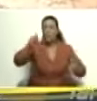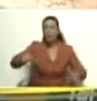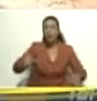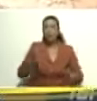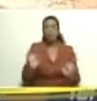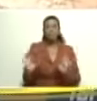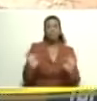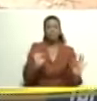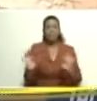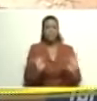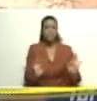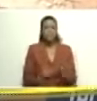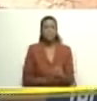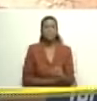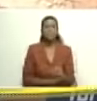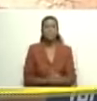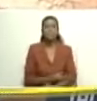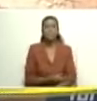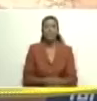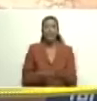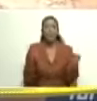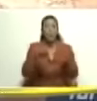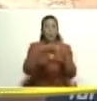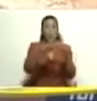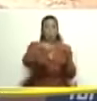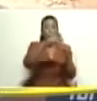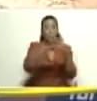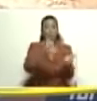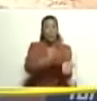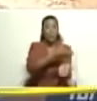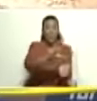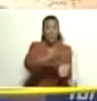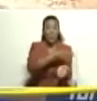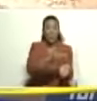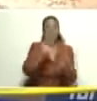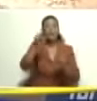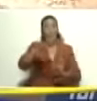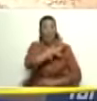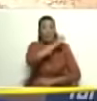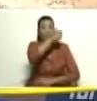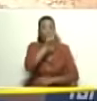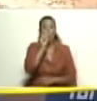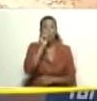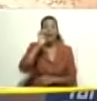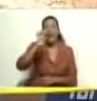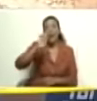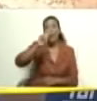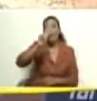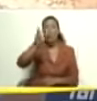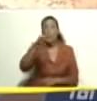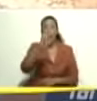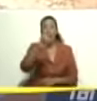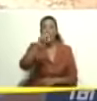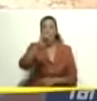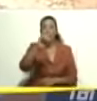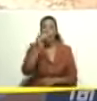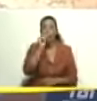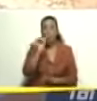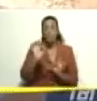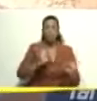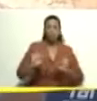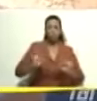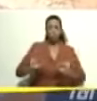español, The Same People, y a su director Eugenio Figueroa.